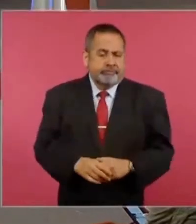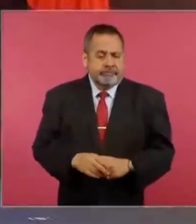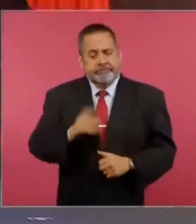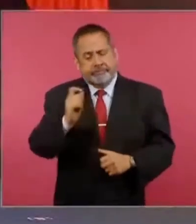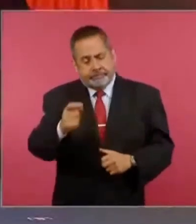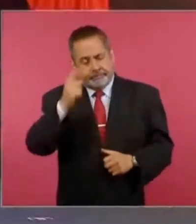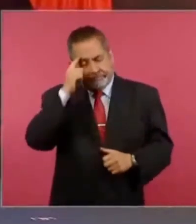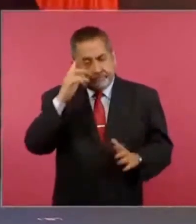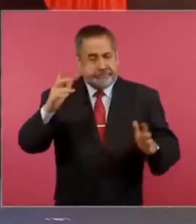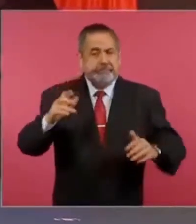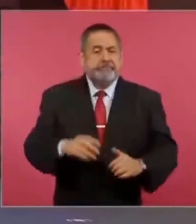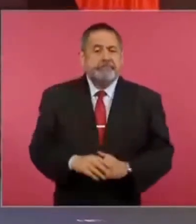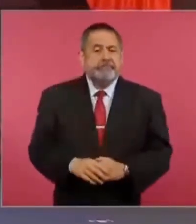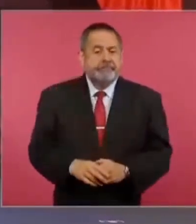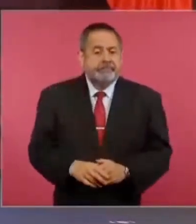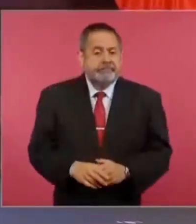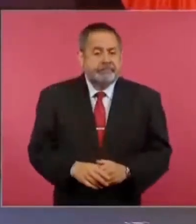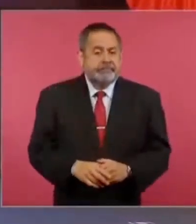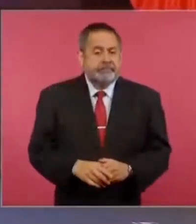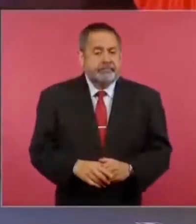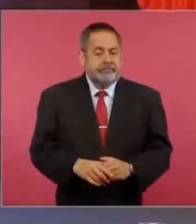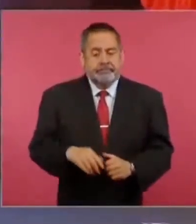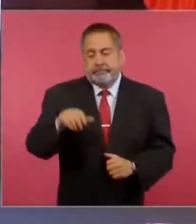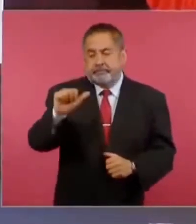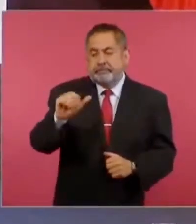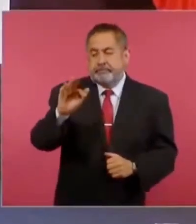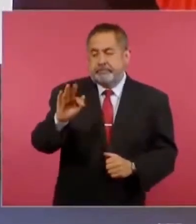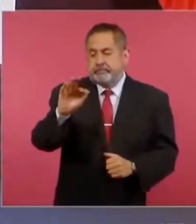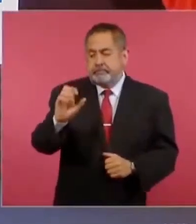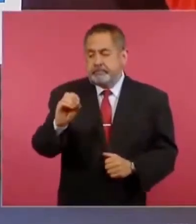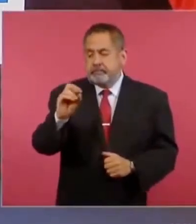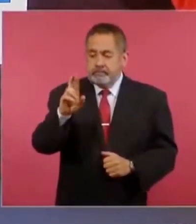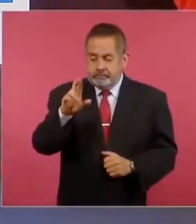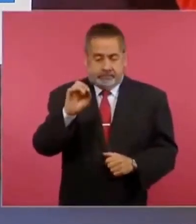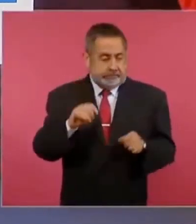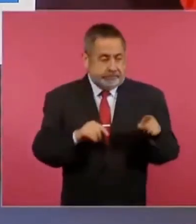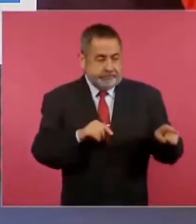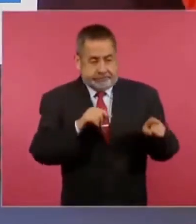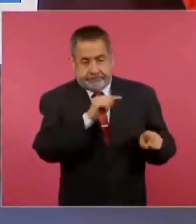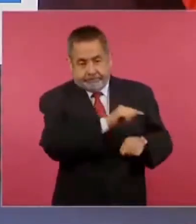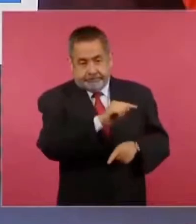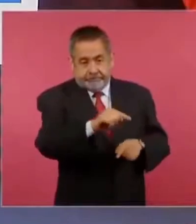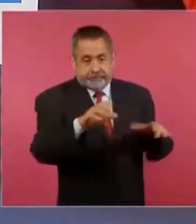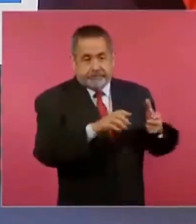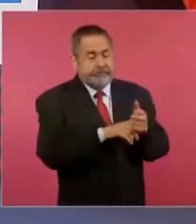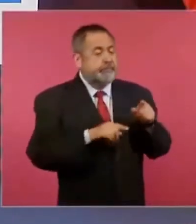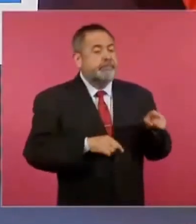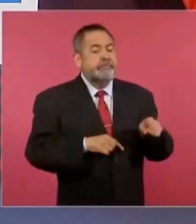Resulta que las AFORES tienen